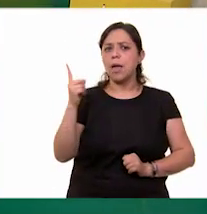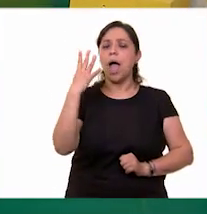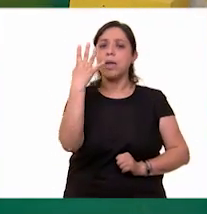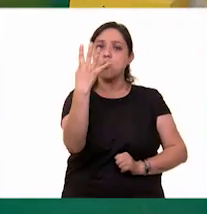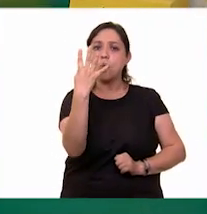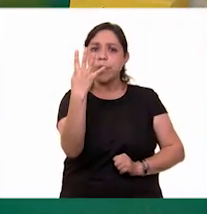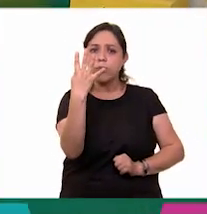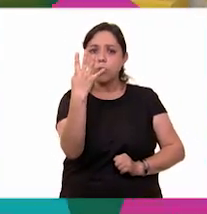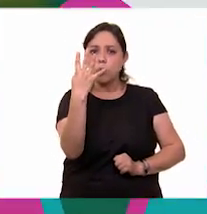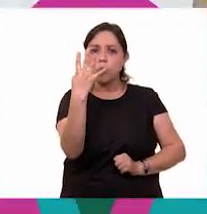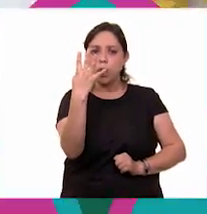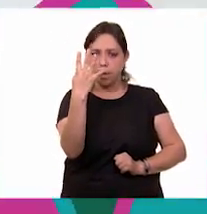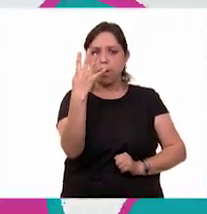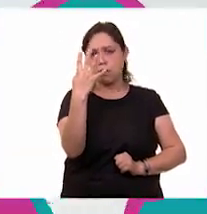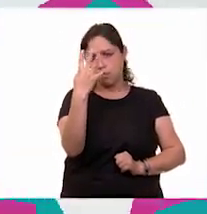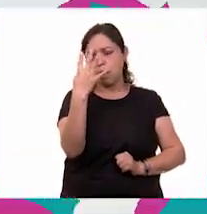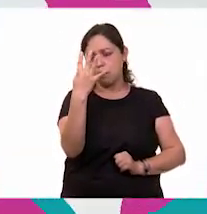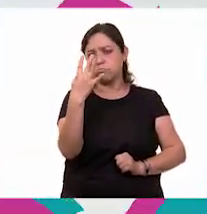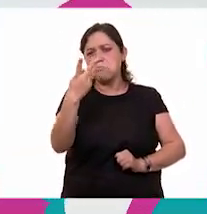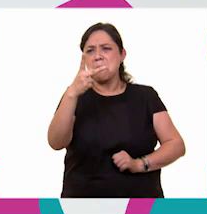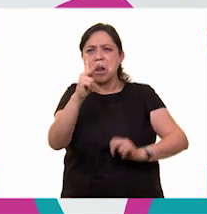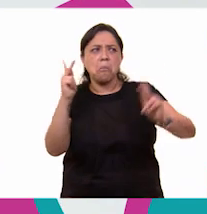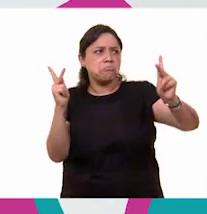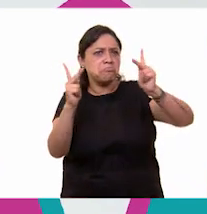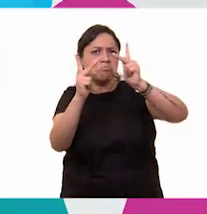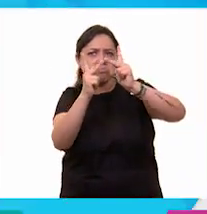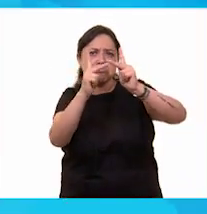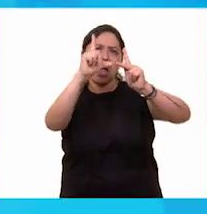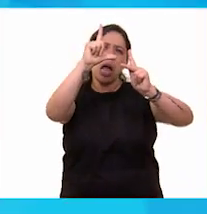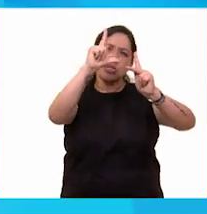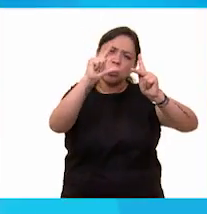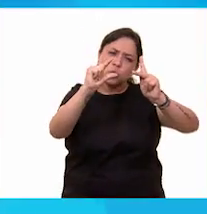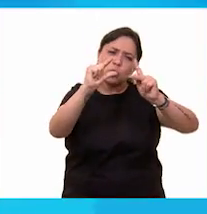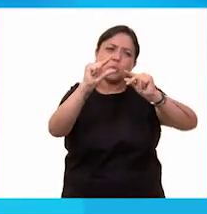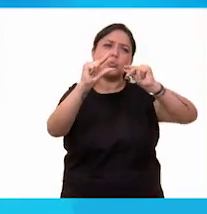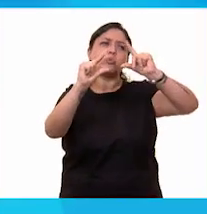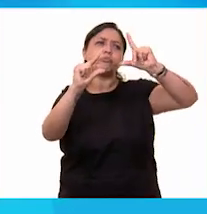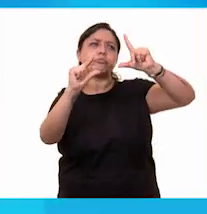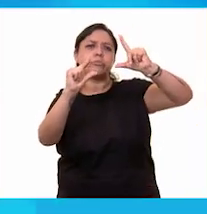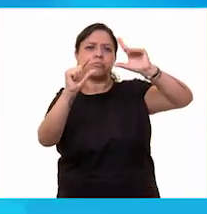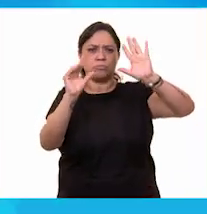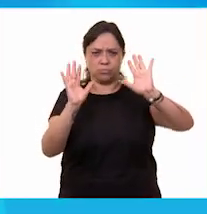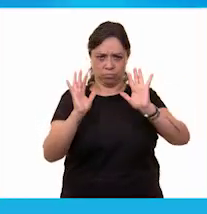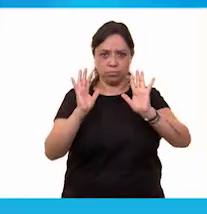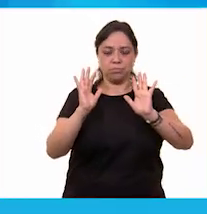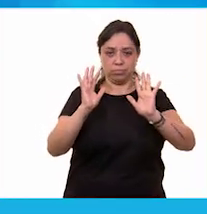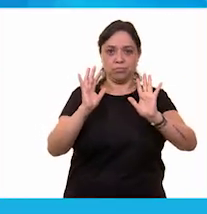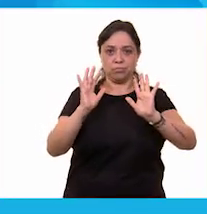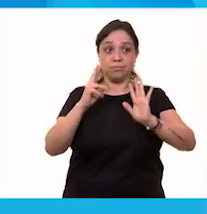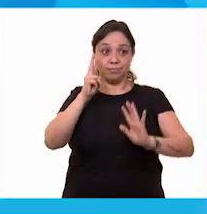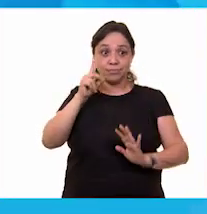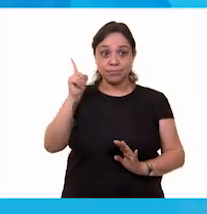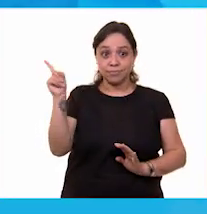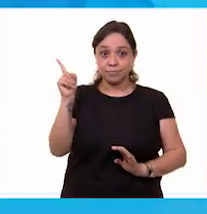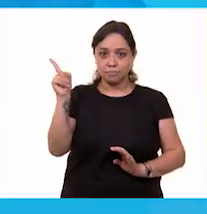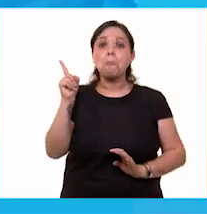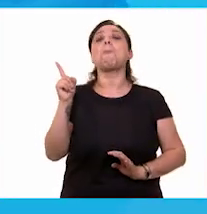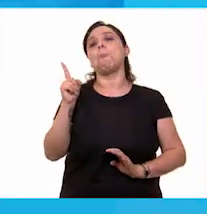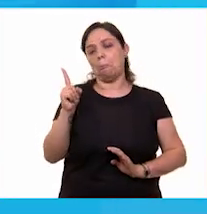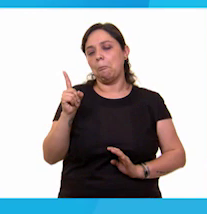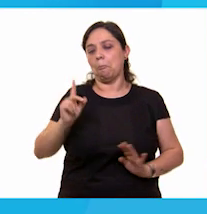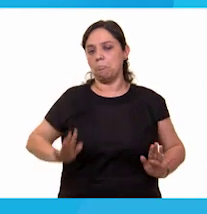tamaños son similares, aunque sí es un poquito más grande el de abajo, ¿verdad? Sí, pero en este caso, si te das cuenta, sí cumplen